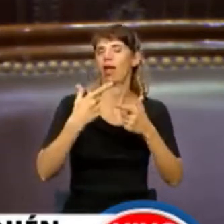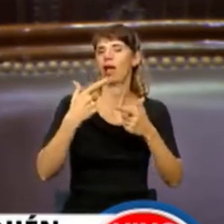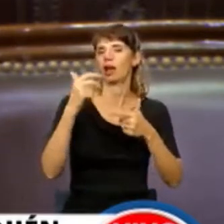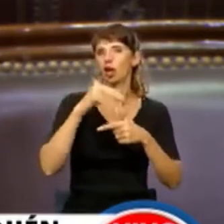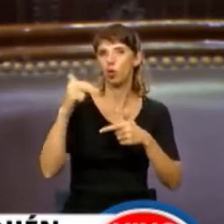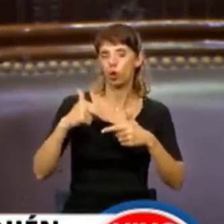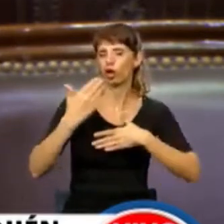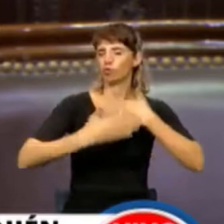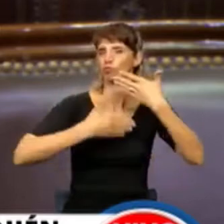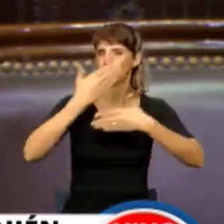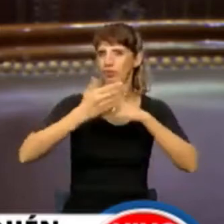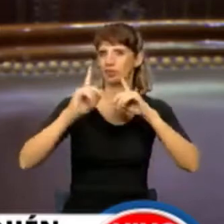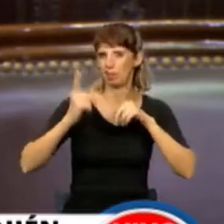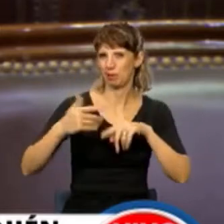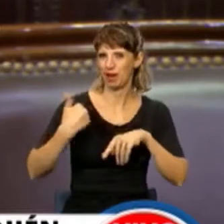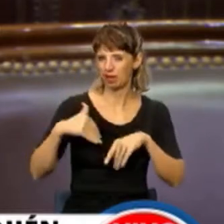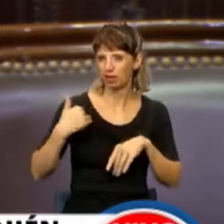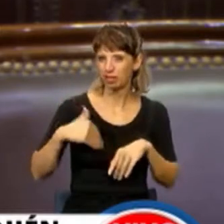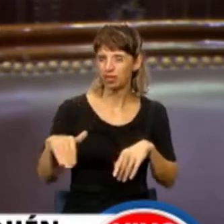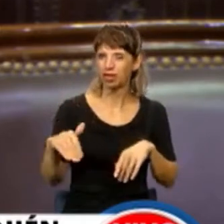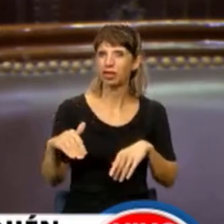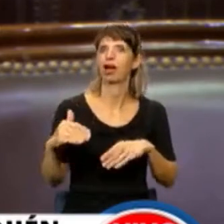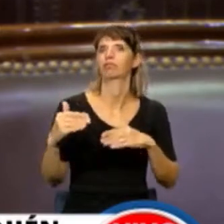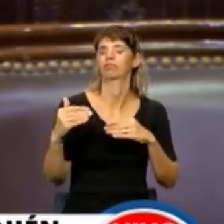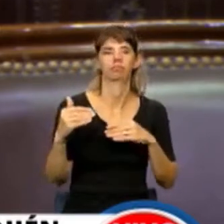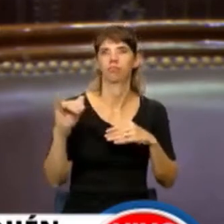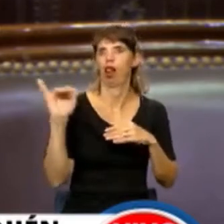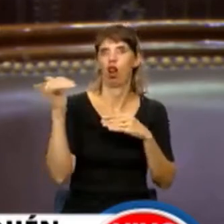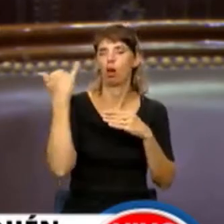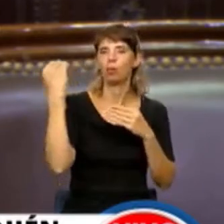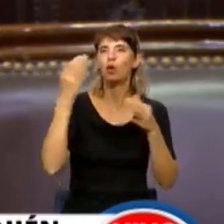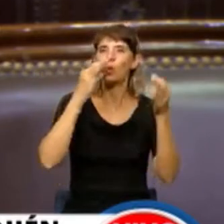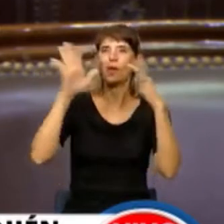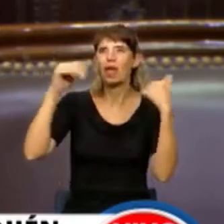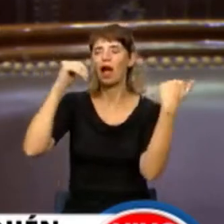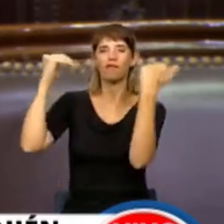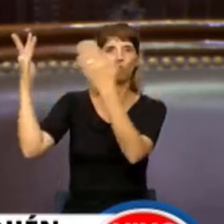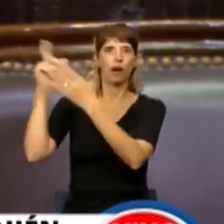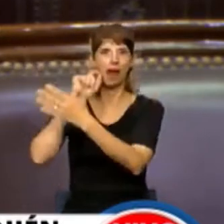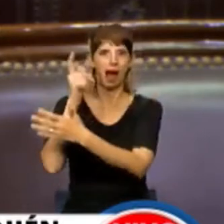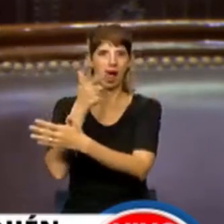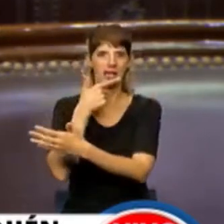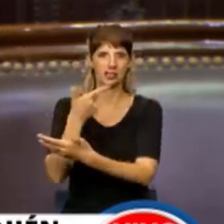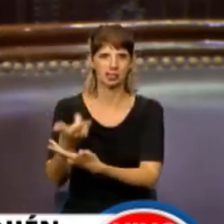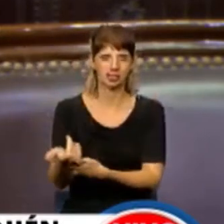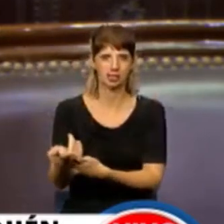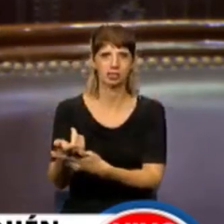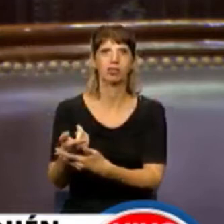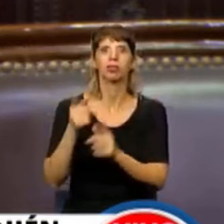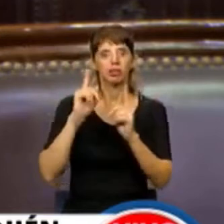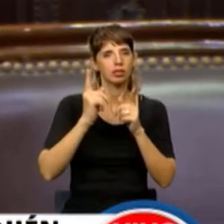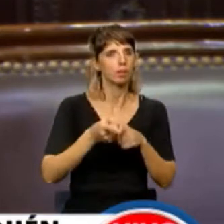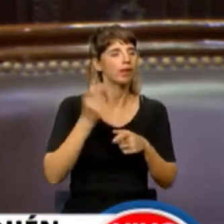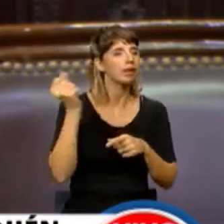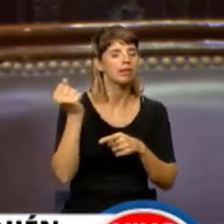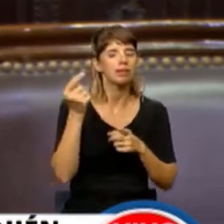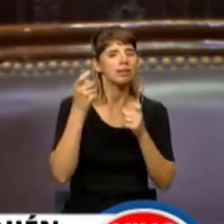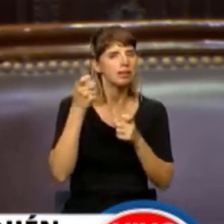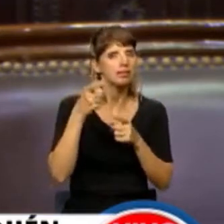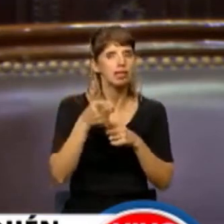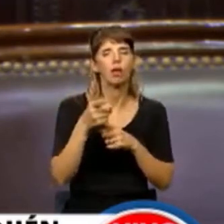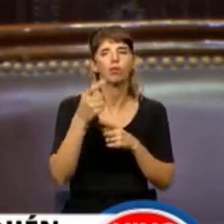nuestro país es poder exportar nuestro gas, para lo cual también estamos visualizando que hay que cambiar el